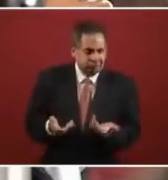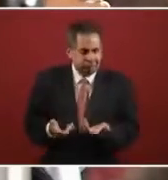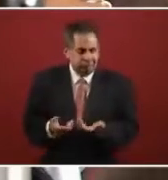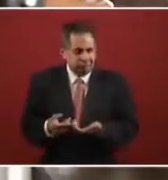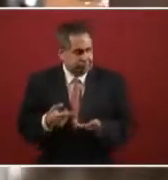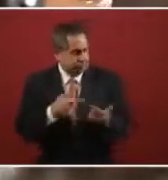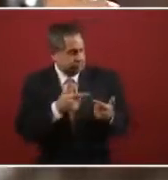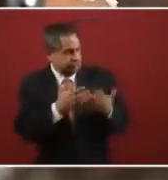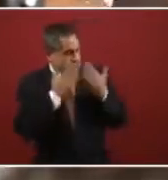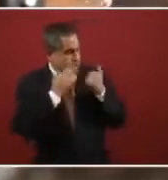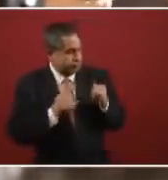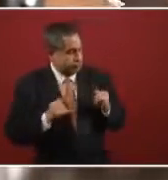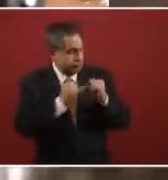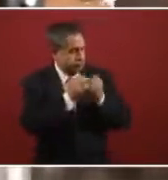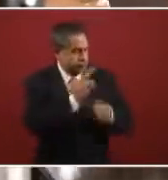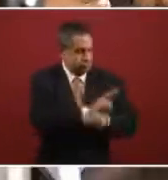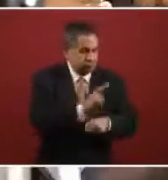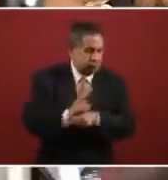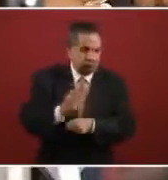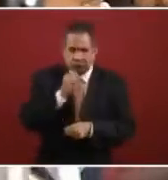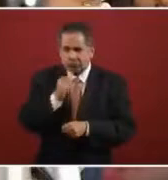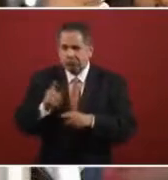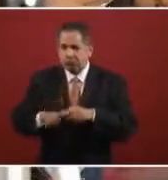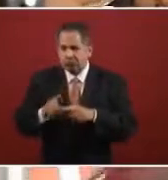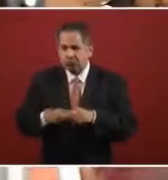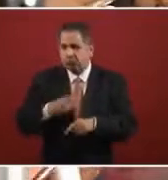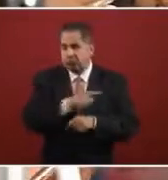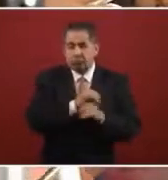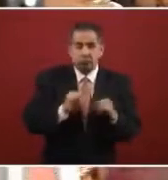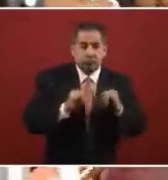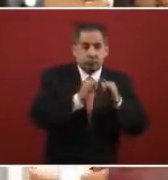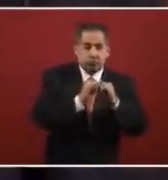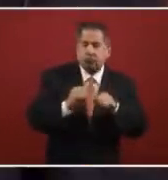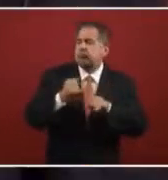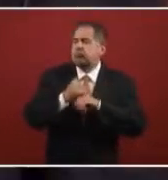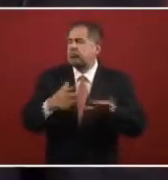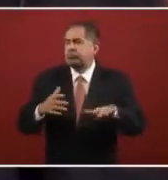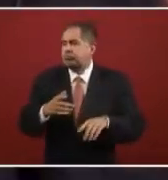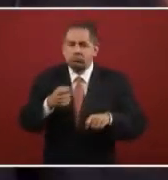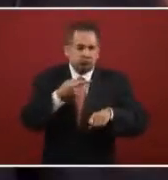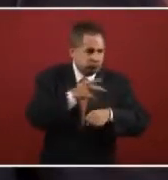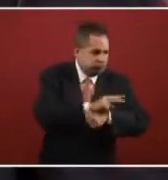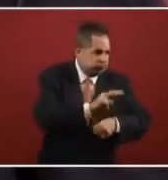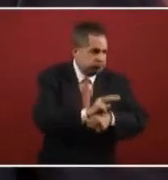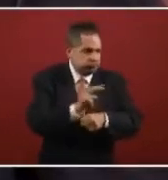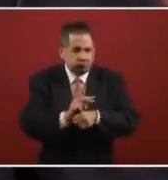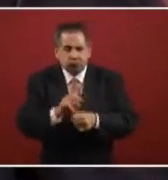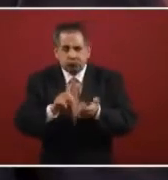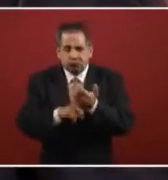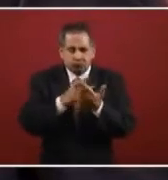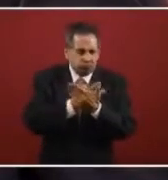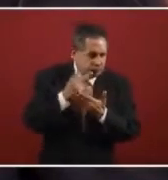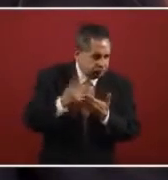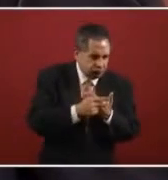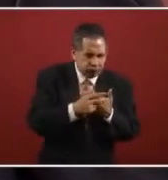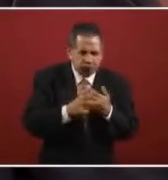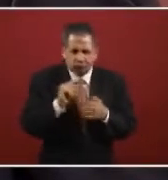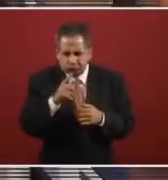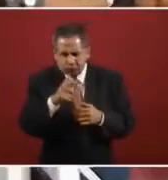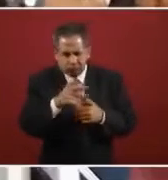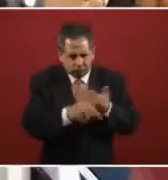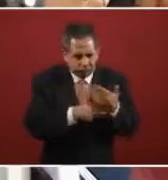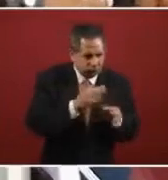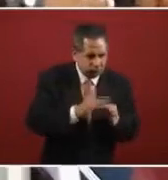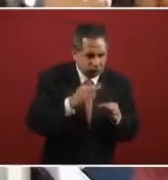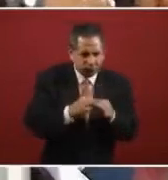una institución que pueda vigilarlos? Es decir, el Coneval hace más que el informe de pobreza, también le da seguimiento al desempeño de los programas sociales sociales.